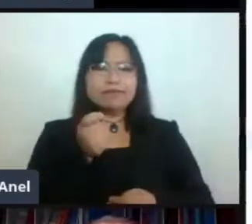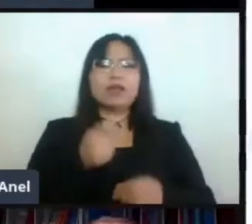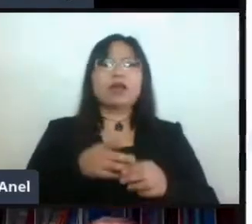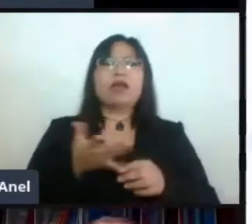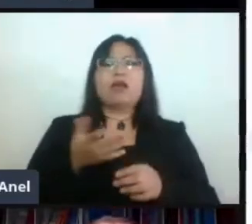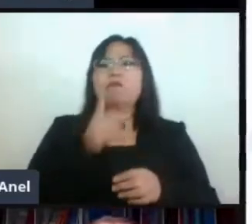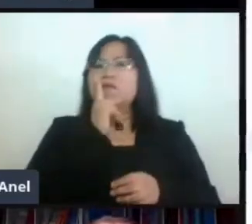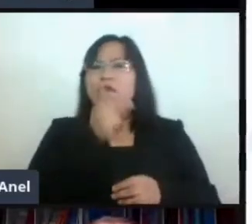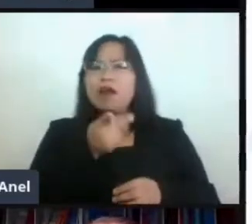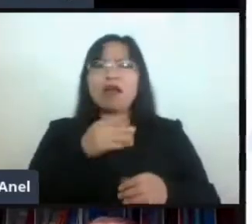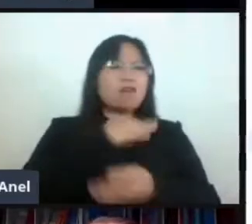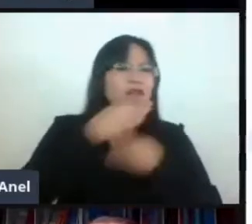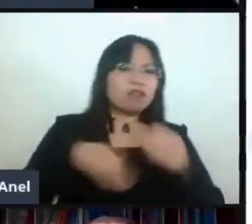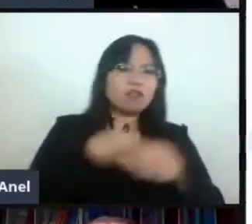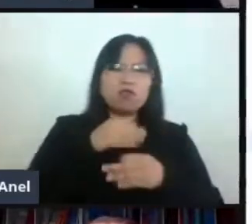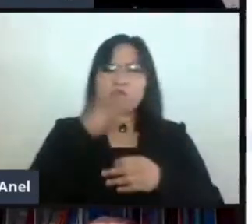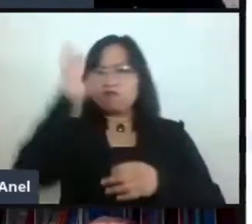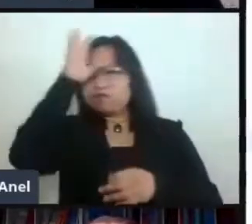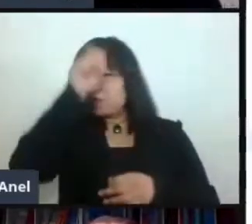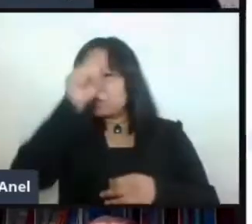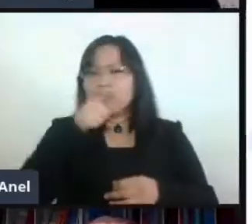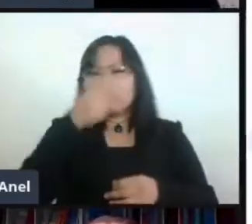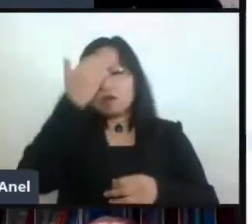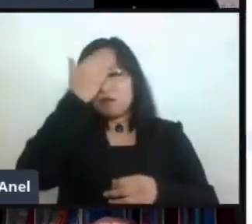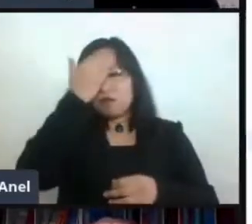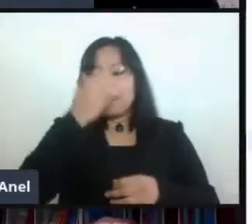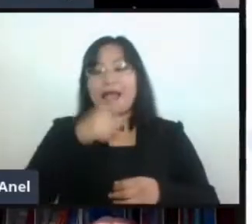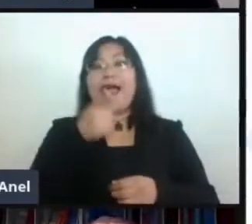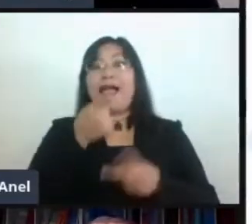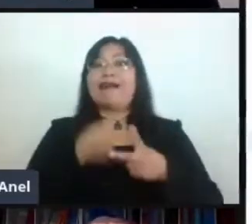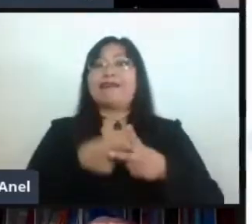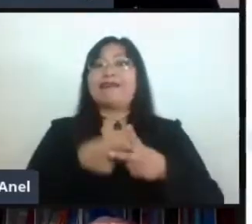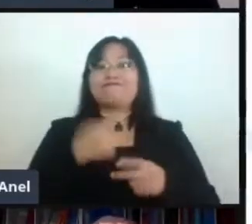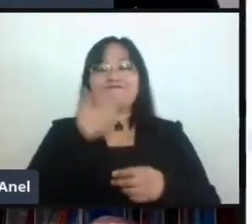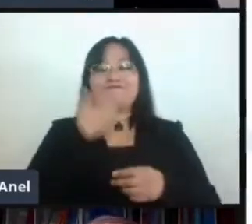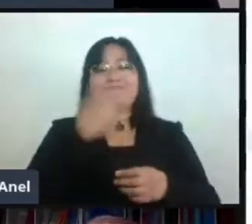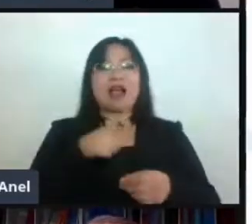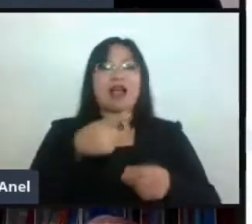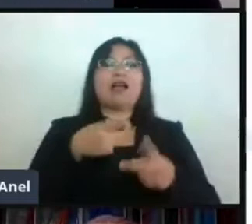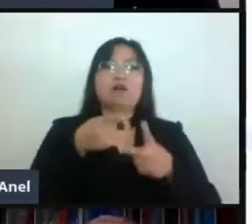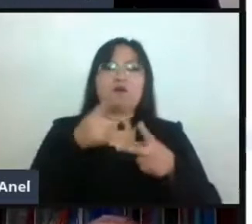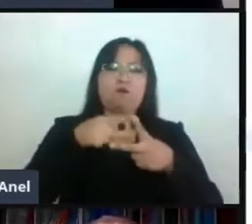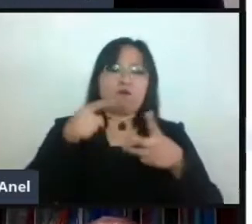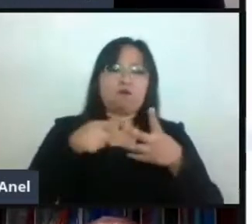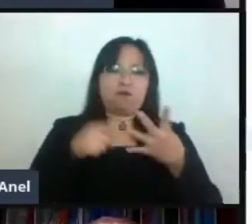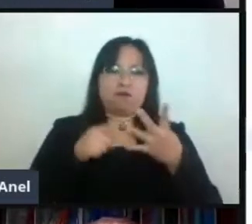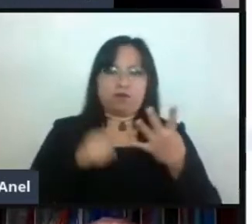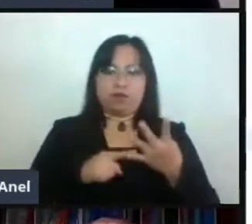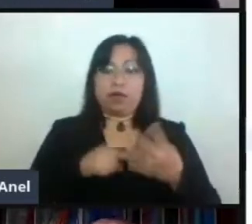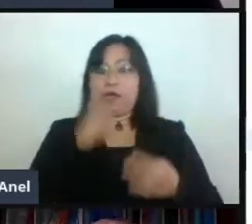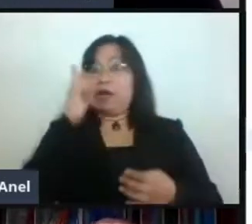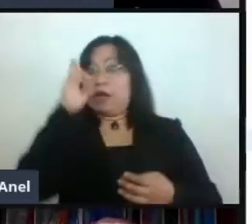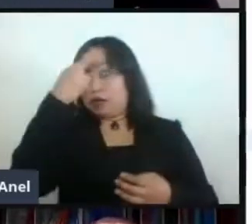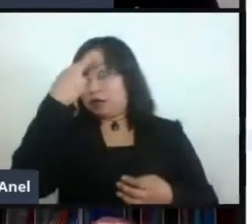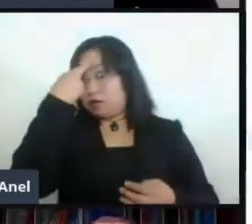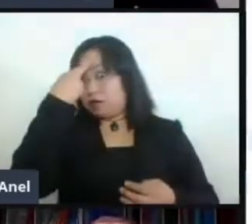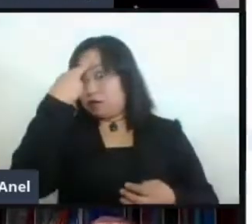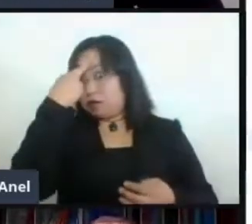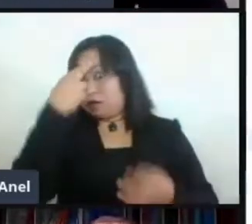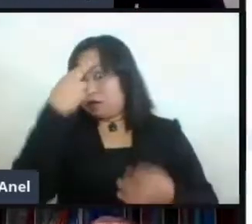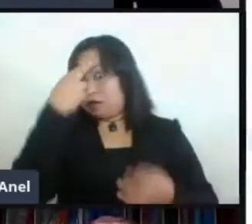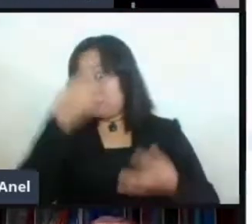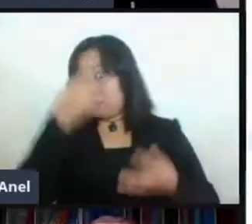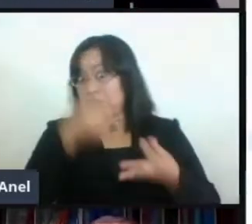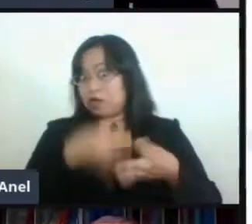ideas. Pues recordemos que la evaluación a distancia, como cualquier otro tipo de evaluación, pues es